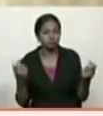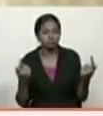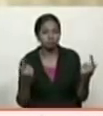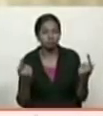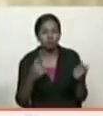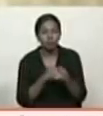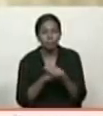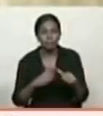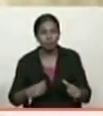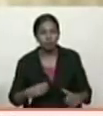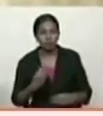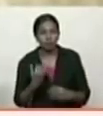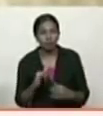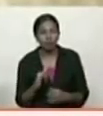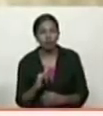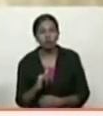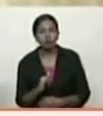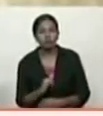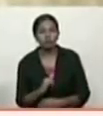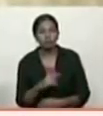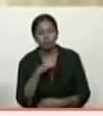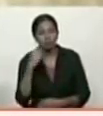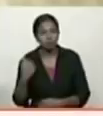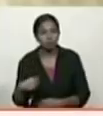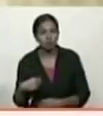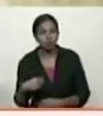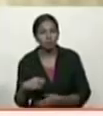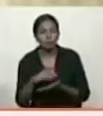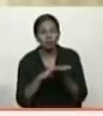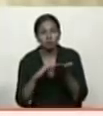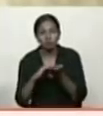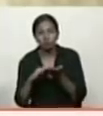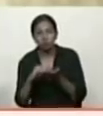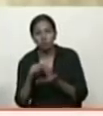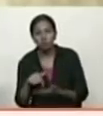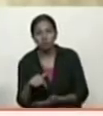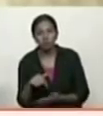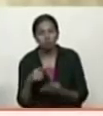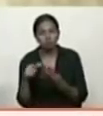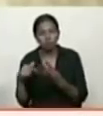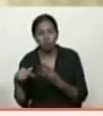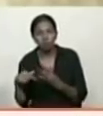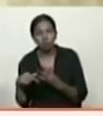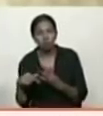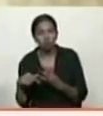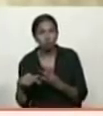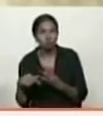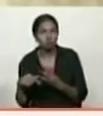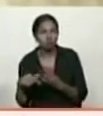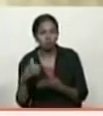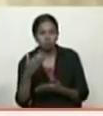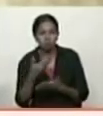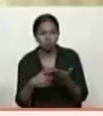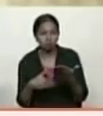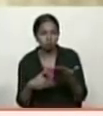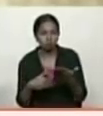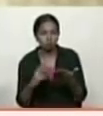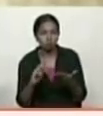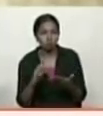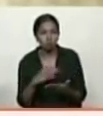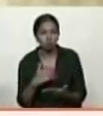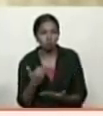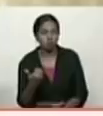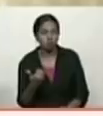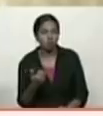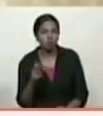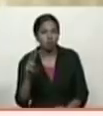militar, la cooperación para el mantenimiento de nuestros equipos, los contratos fueron rescindidos de manera unilateral en el año